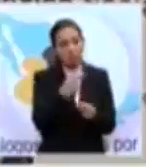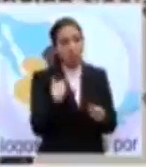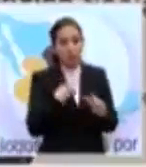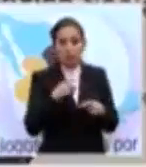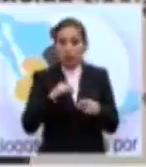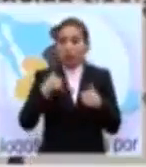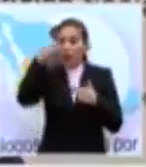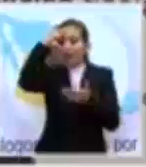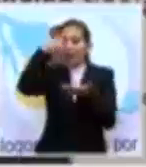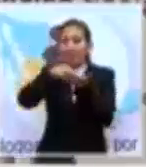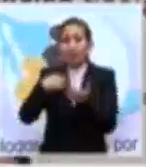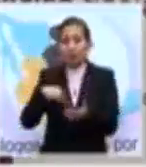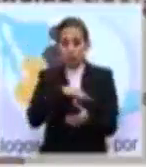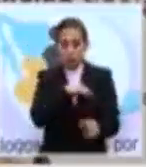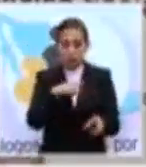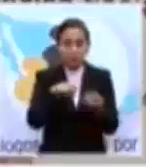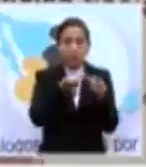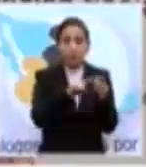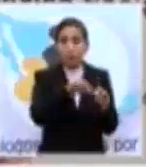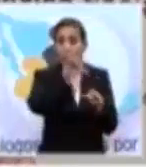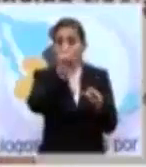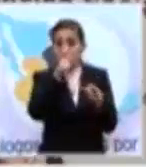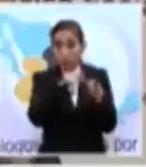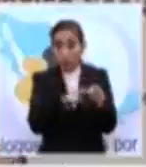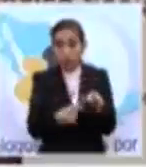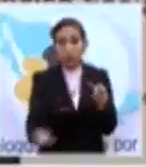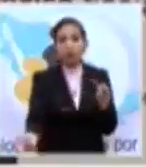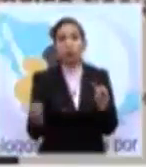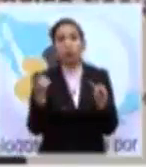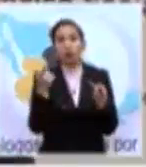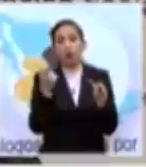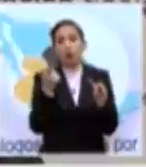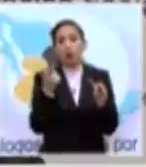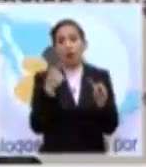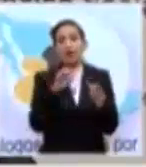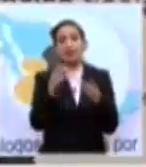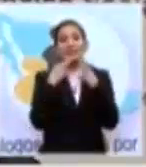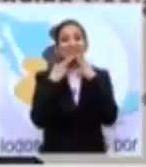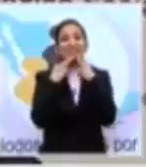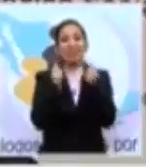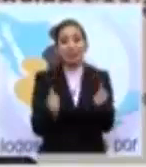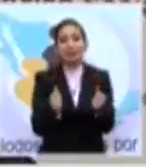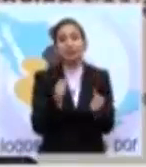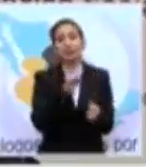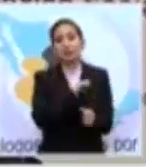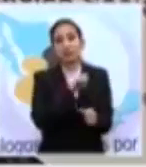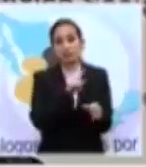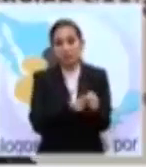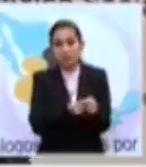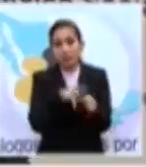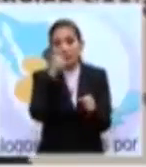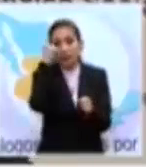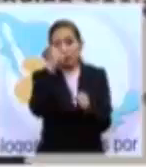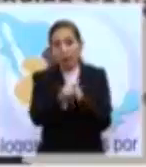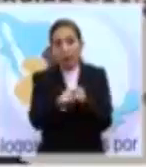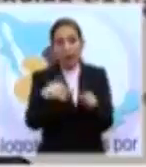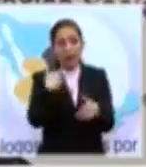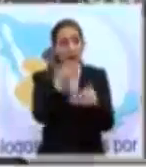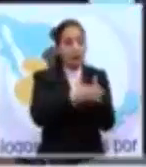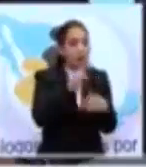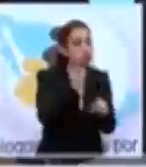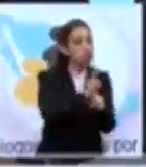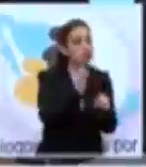ciudadano. En segundo lugar, y el segundo nombramiento, sin duda alguna, es del fiscal especial en materia de delitos electorales. Si vamos a